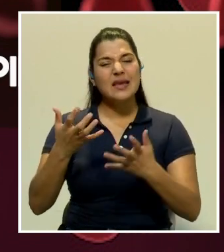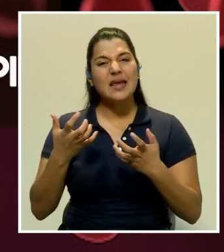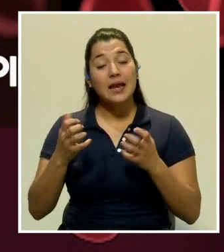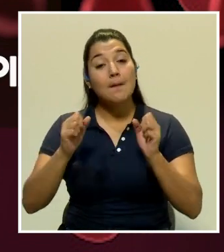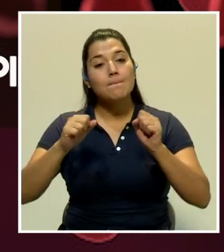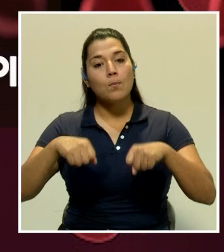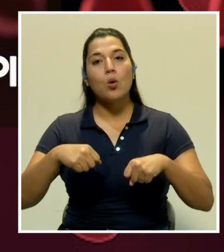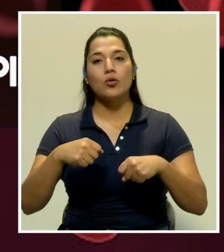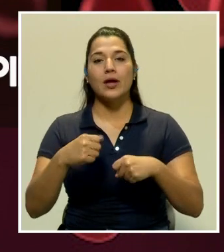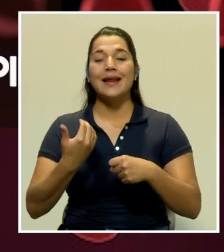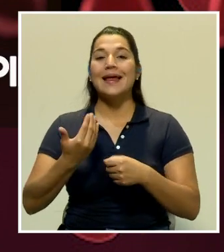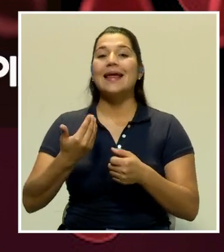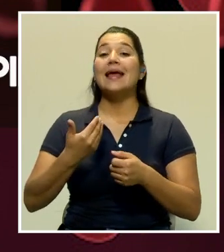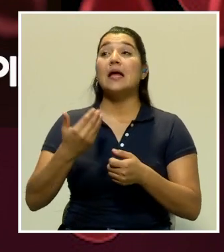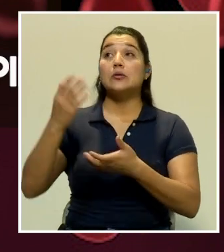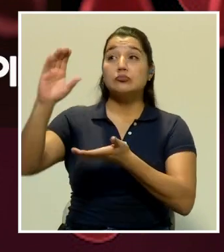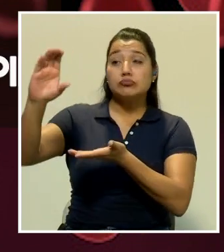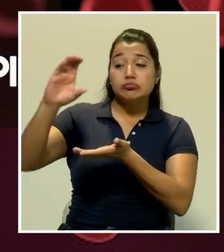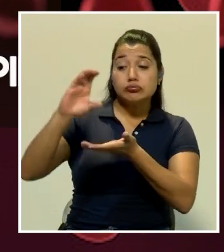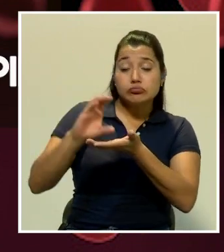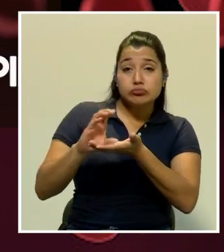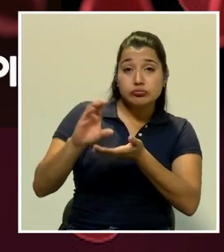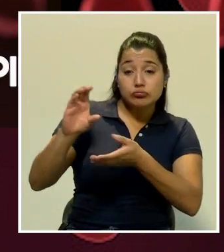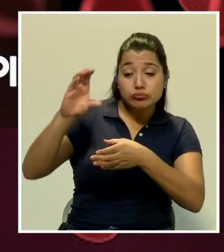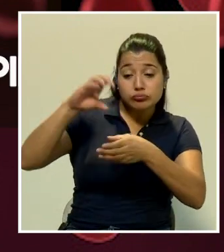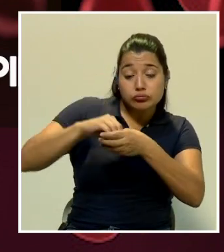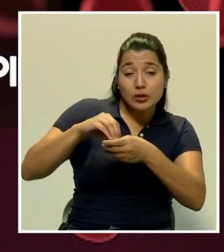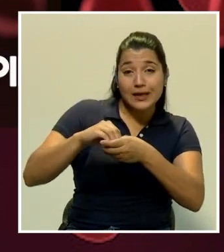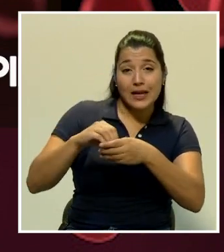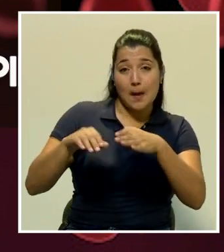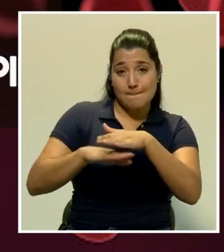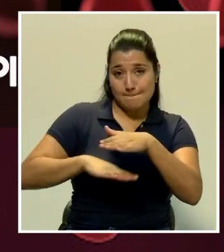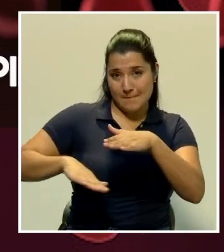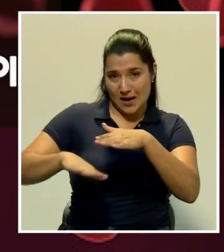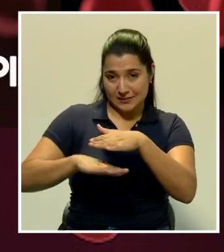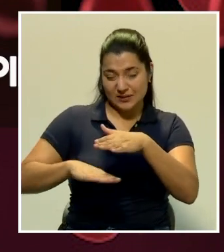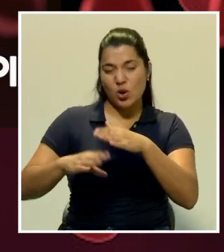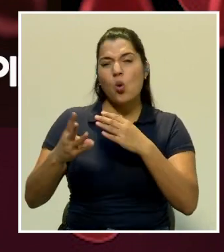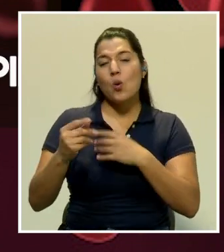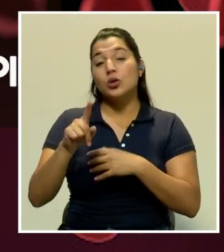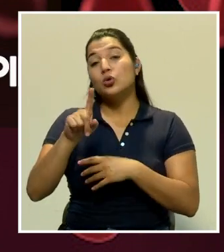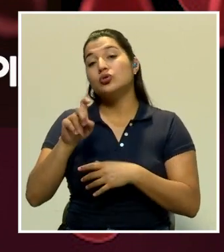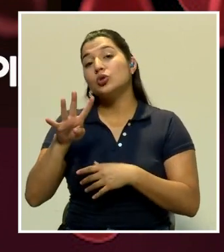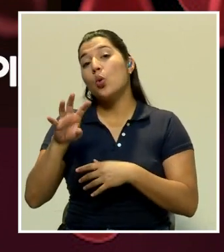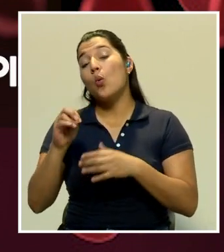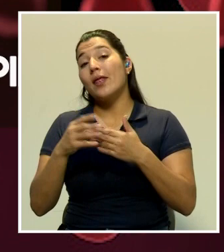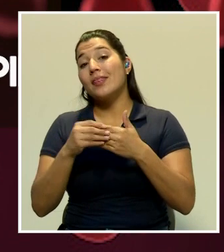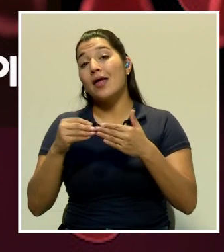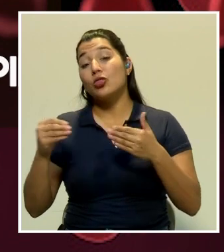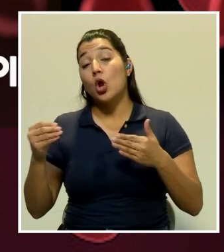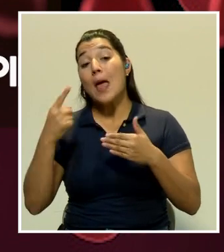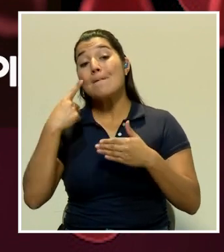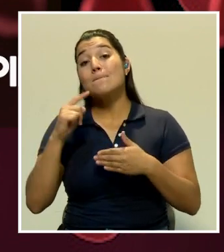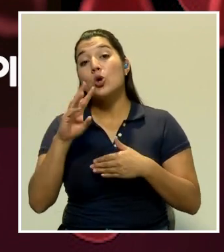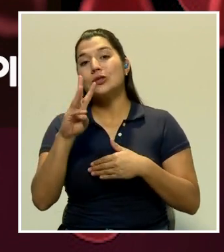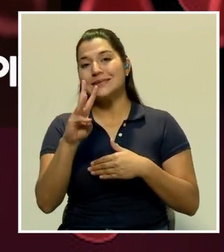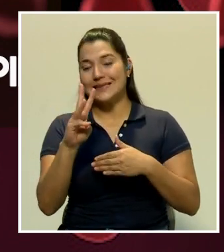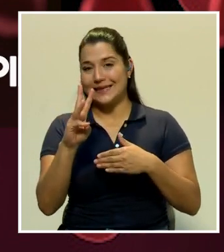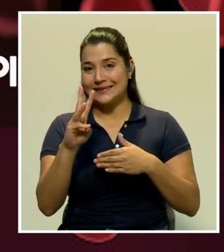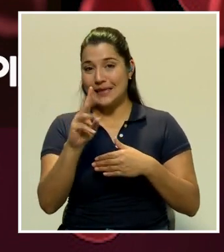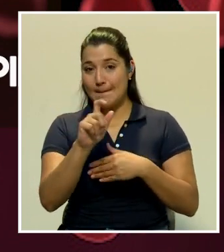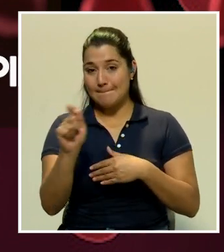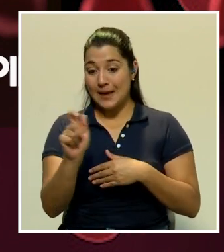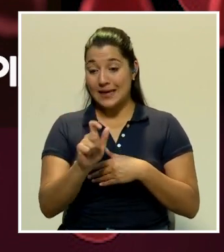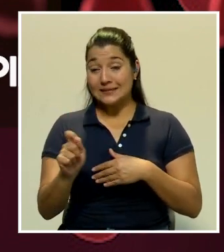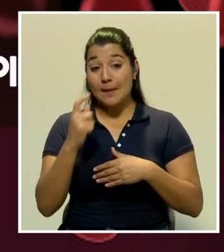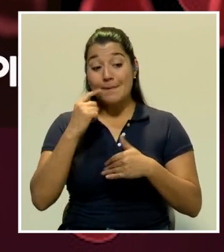de emergencia equivalente a una línea de pobreza aproximadamente de $140 durante 6 meses a toda la